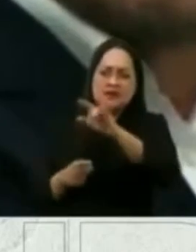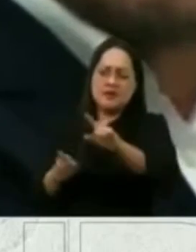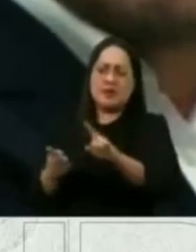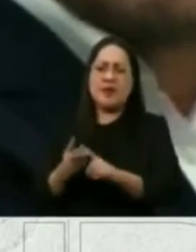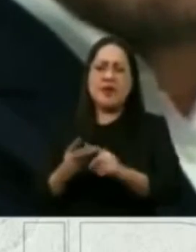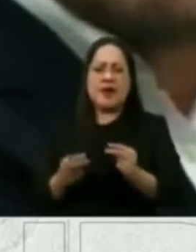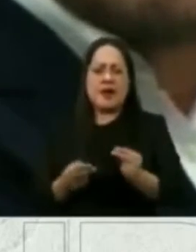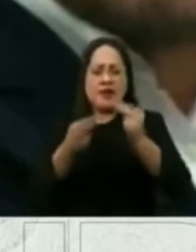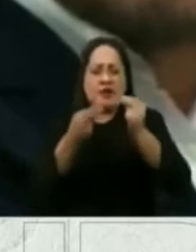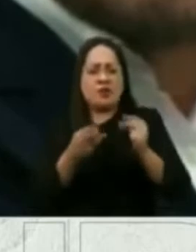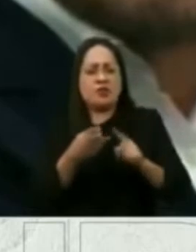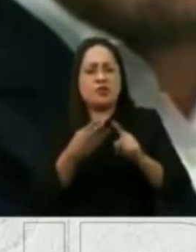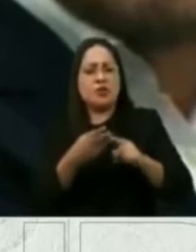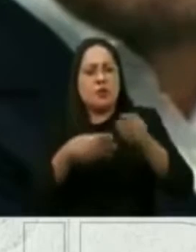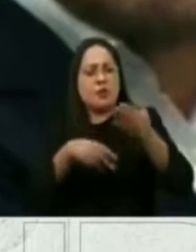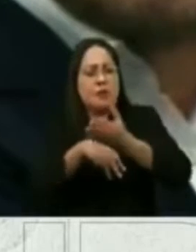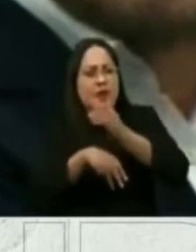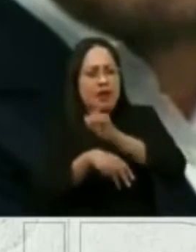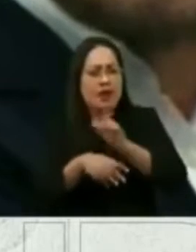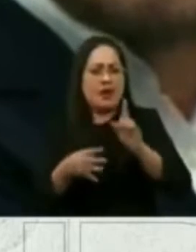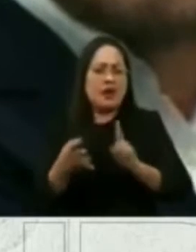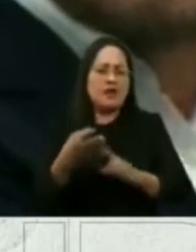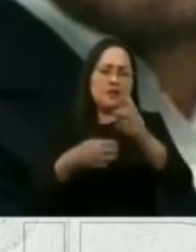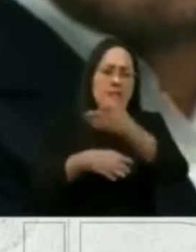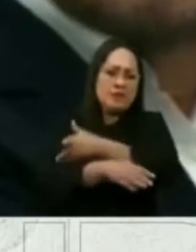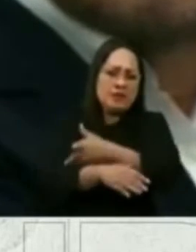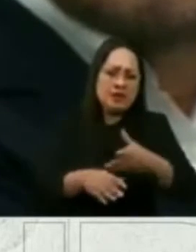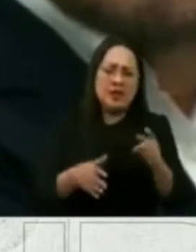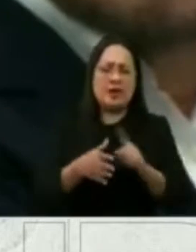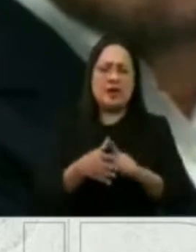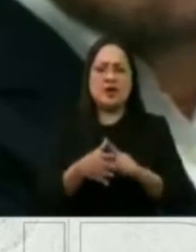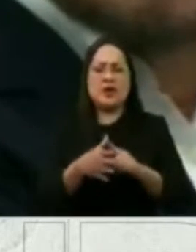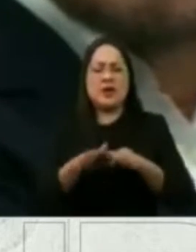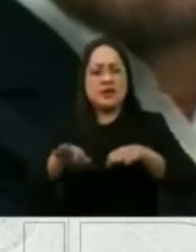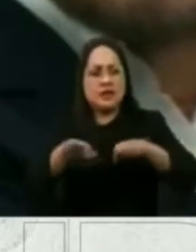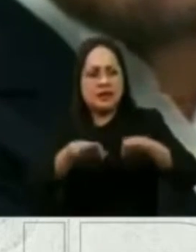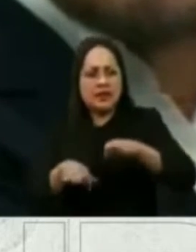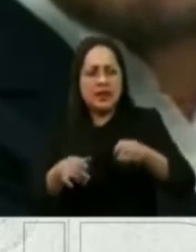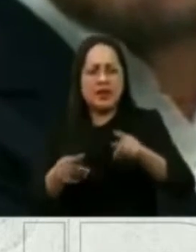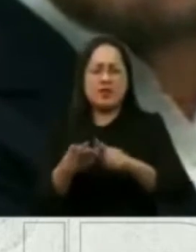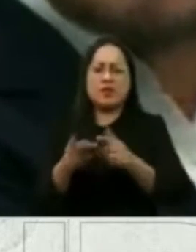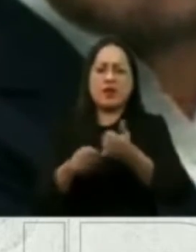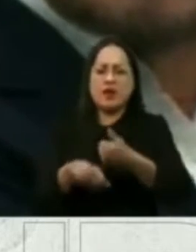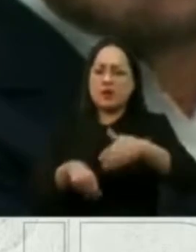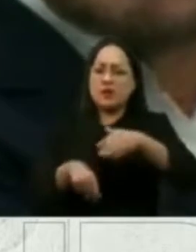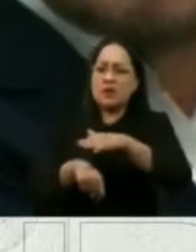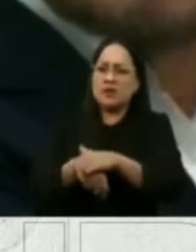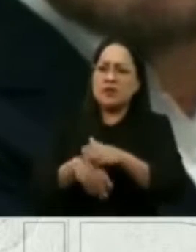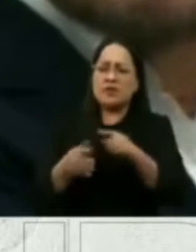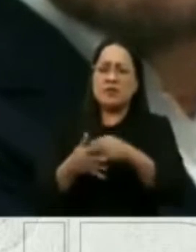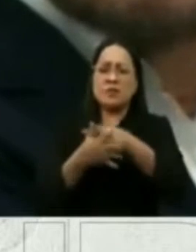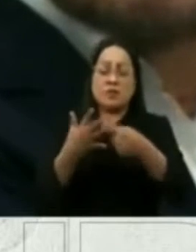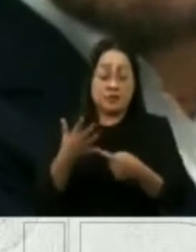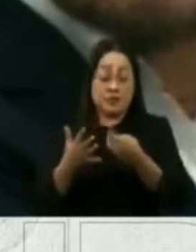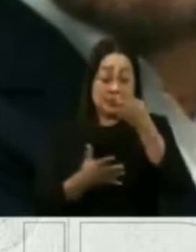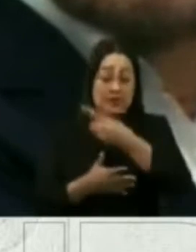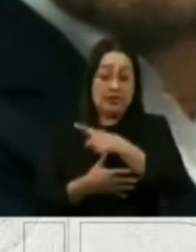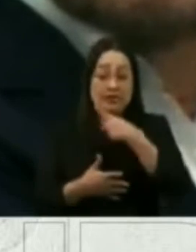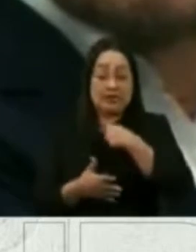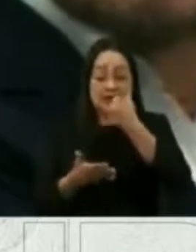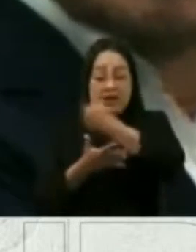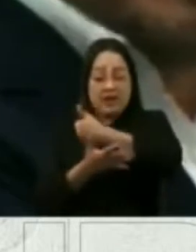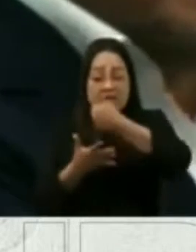penal, laboral, administrativo, penal, incluida la desformalización